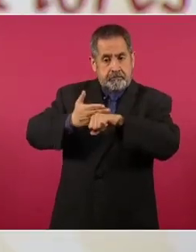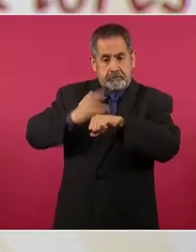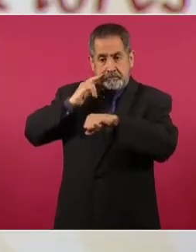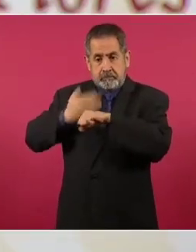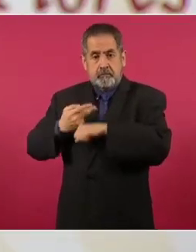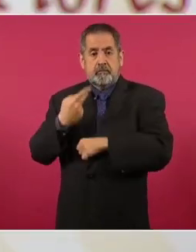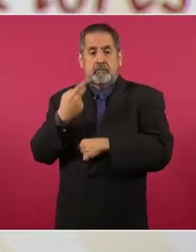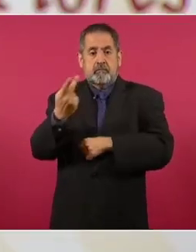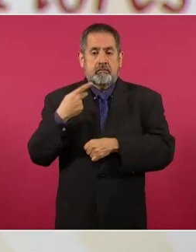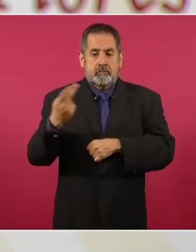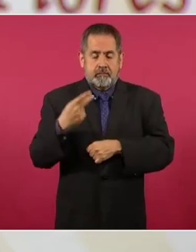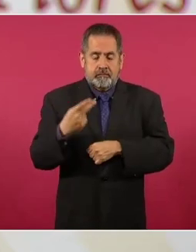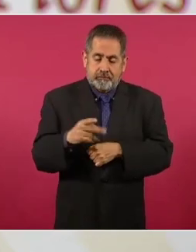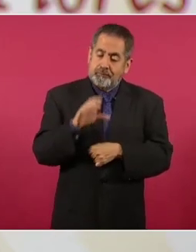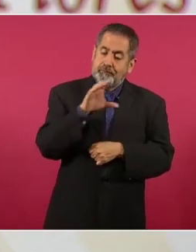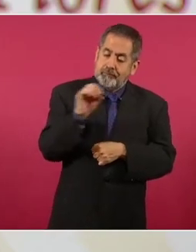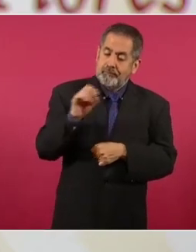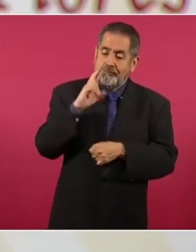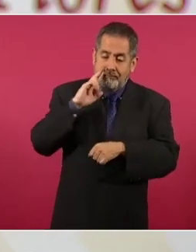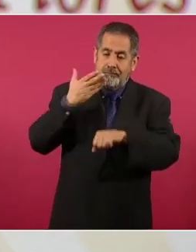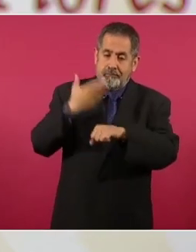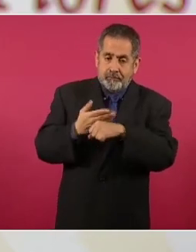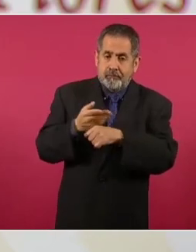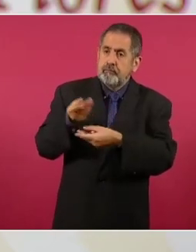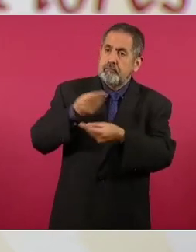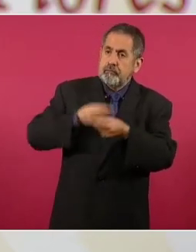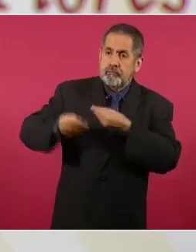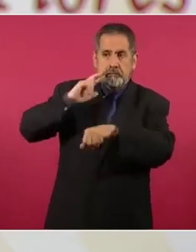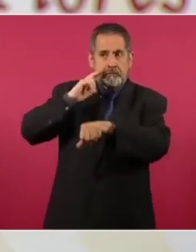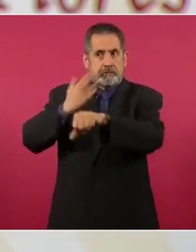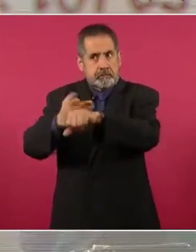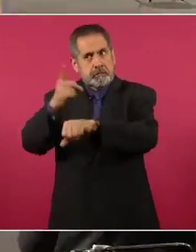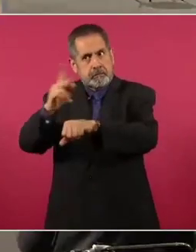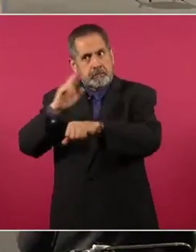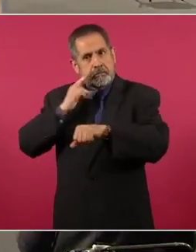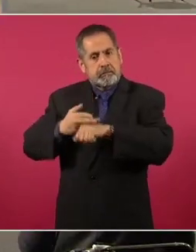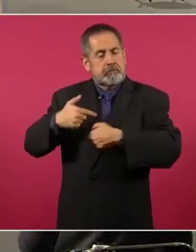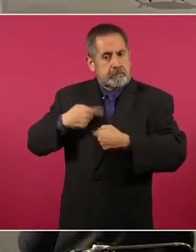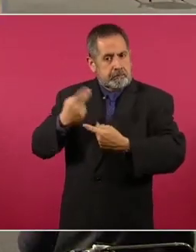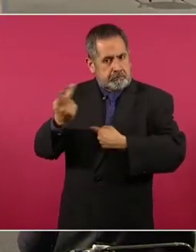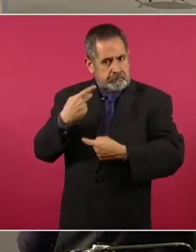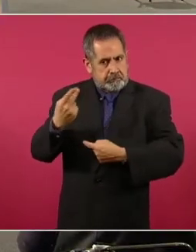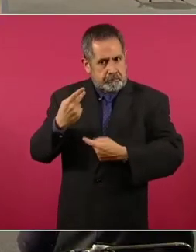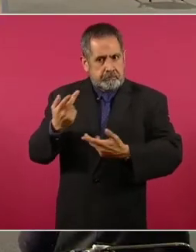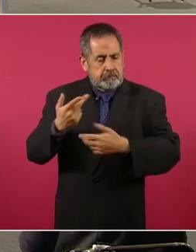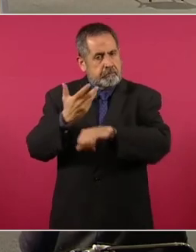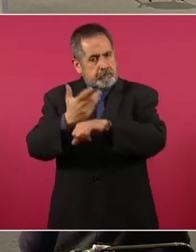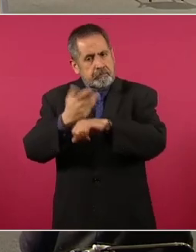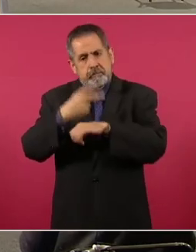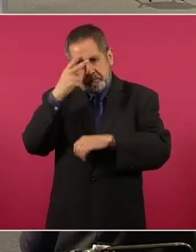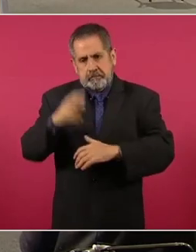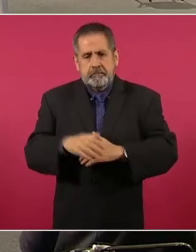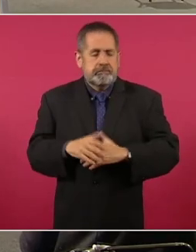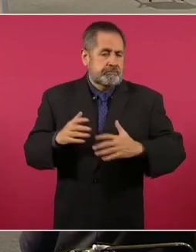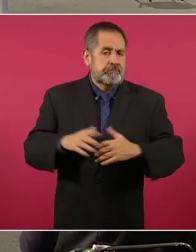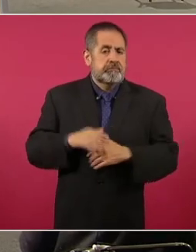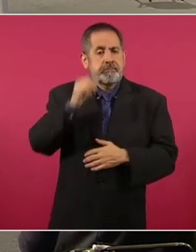dos, se llama corresponsabilidad y reciprocidad. Bien, entonces ayer estuvimos en